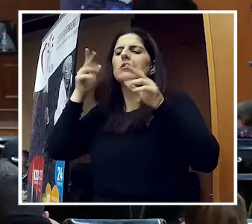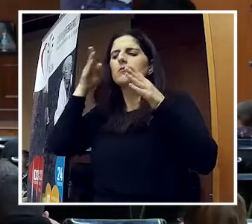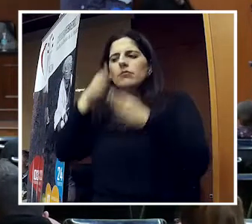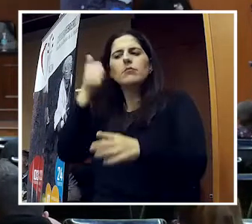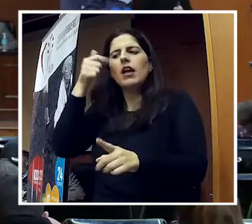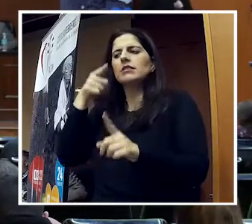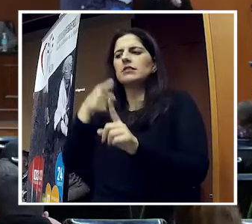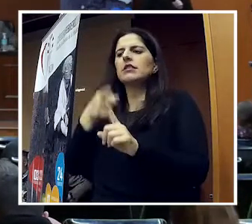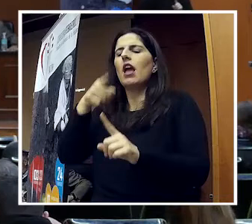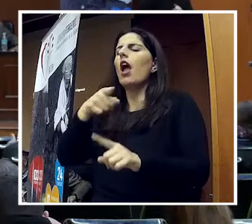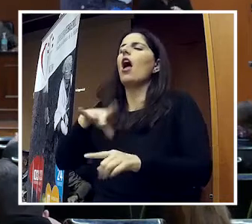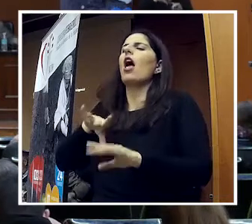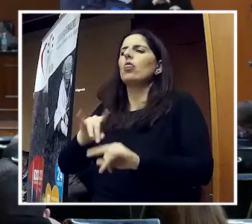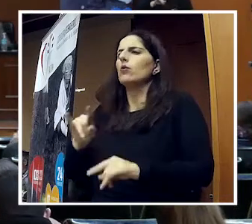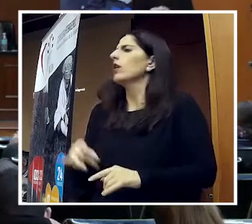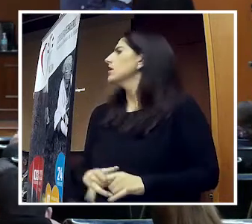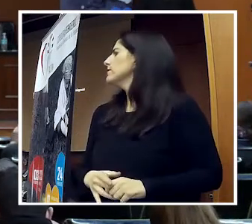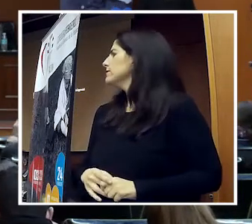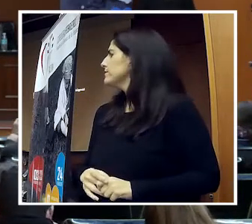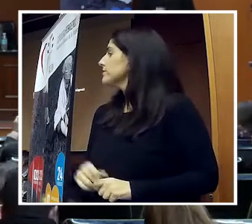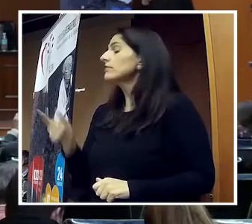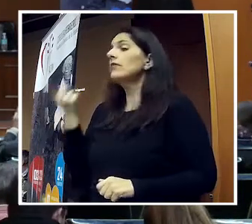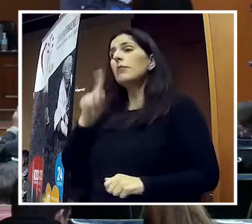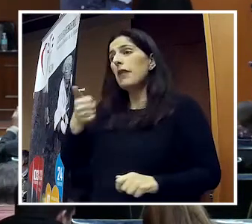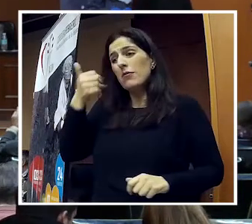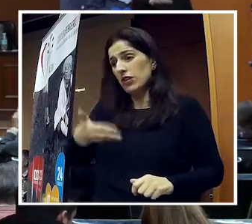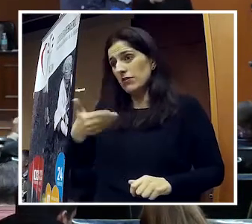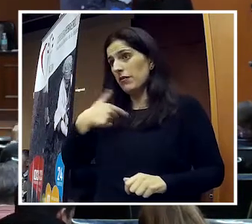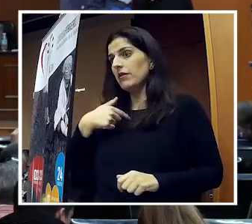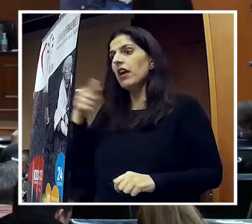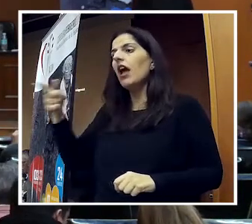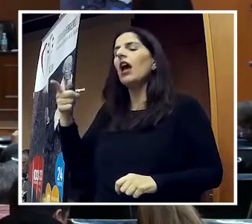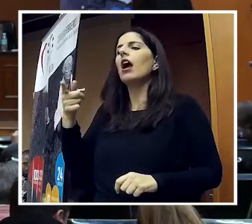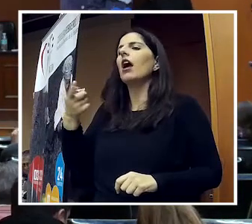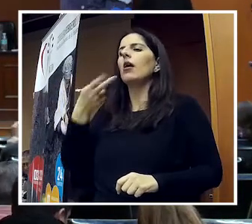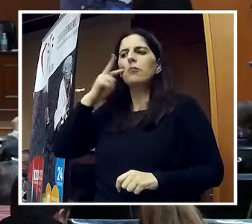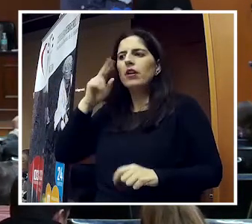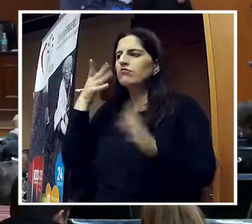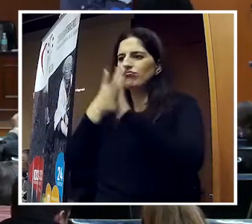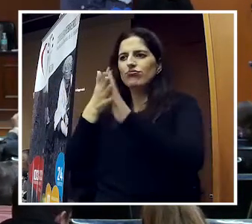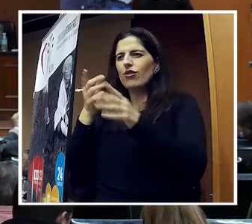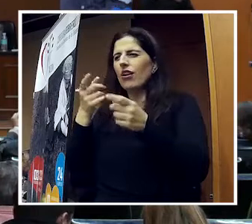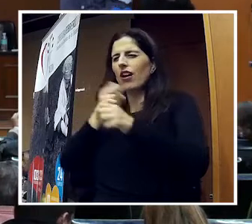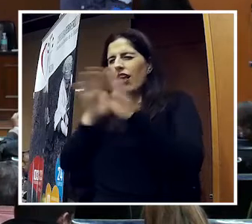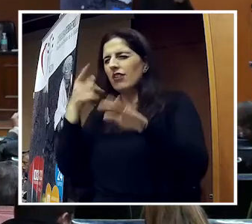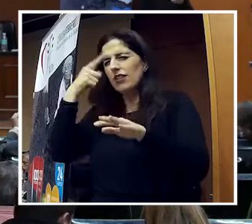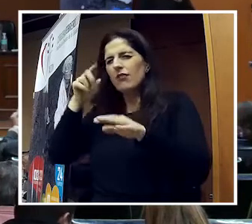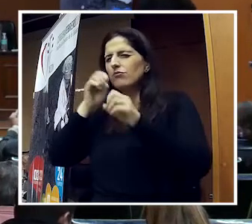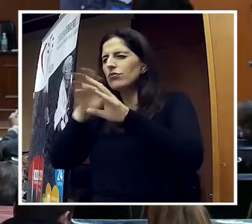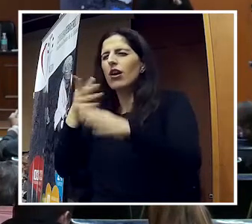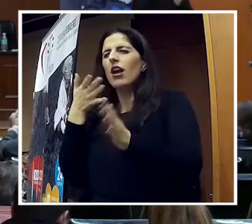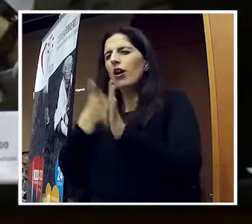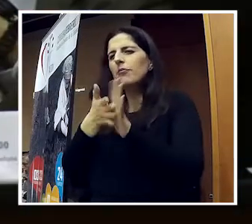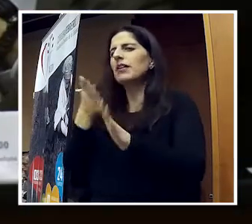diabetes. Y sobre todo, lo más importante para mí es que es un experto comunicador y un magnífico ponente